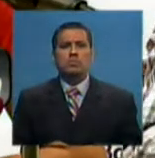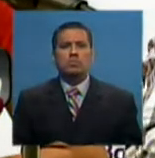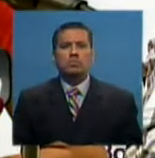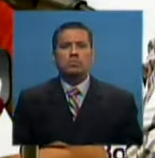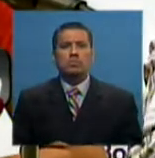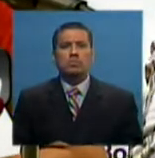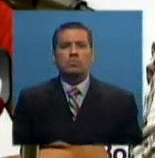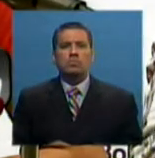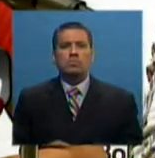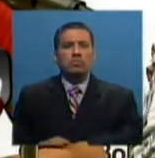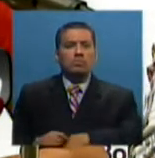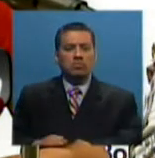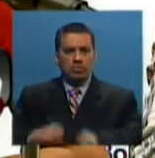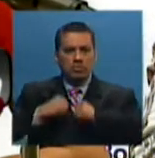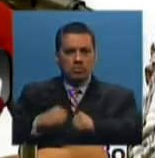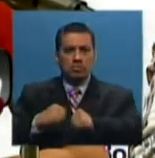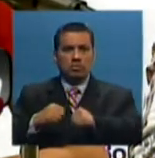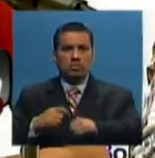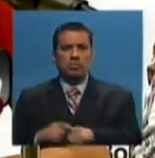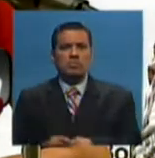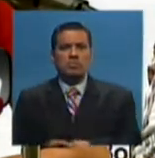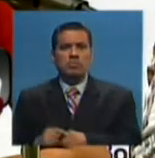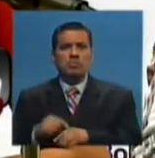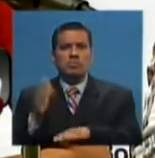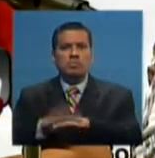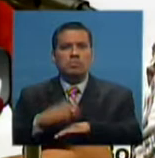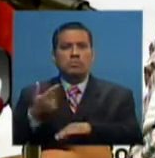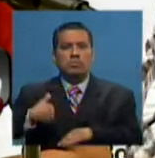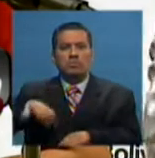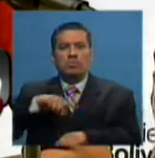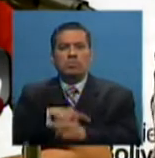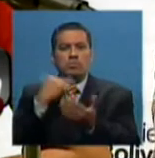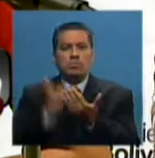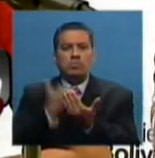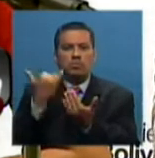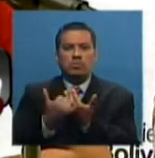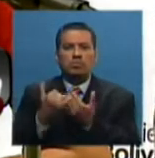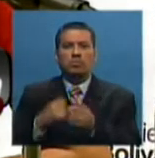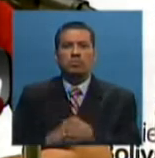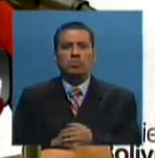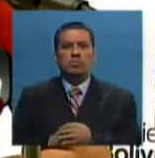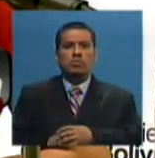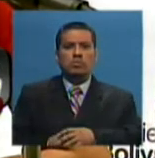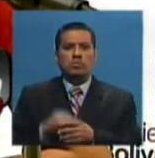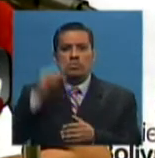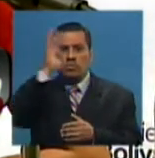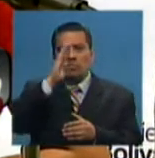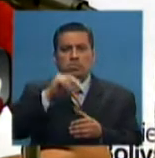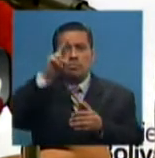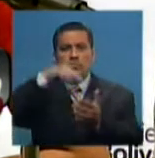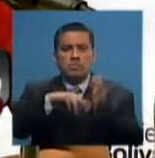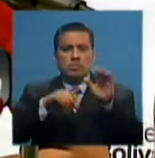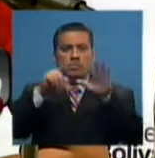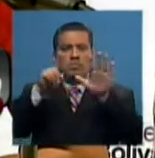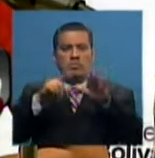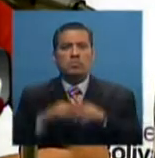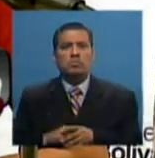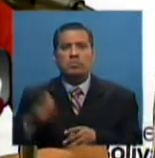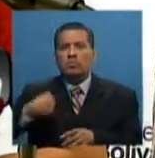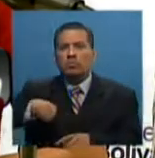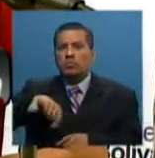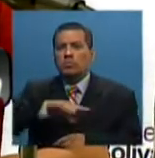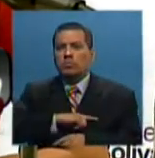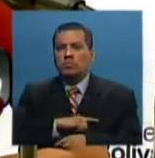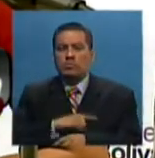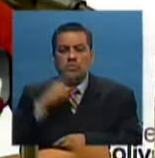estamos afianzando lo que para nosotros es un proyecto a Río 2016. Nosotros